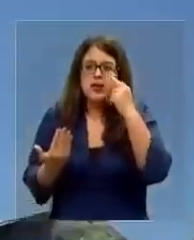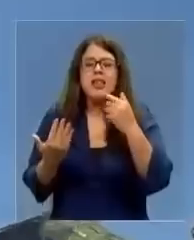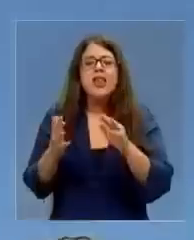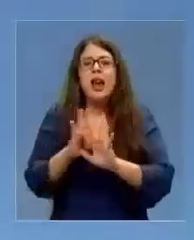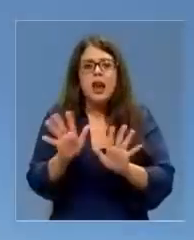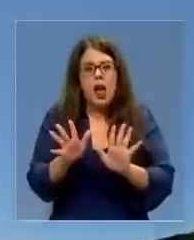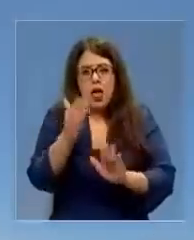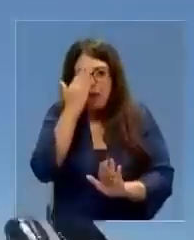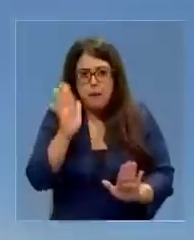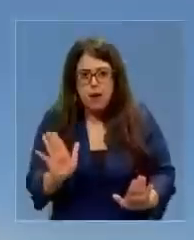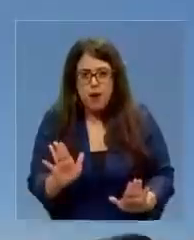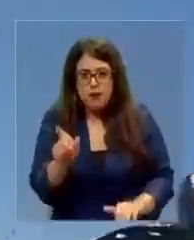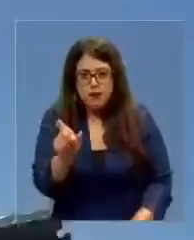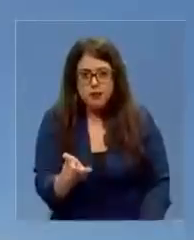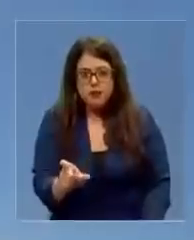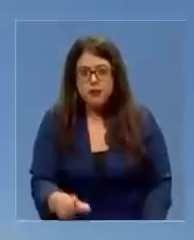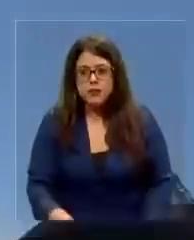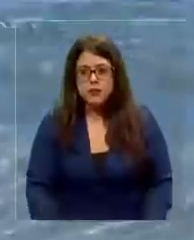pasar nada.